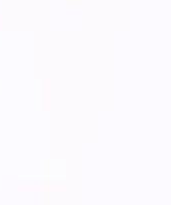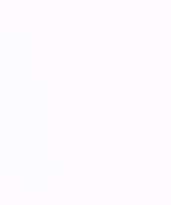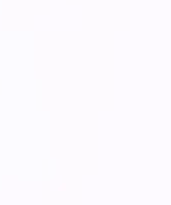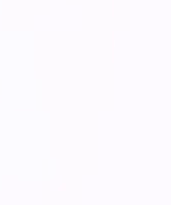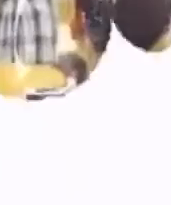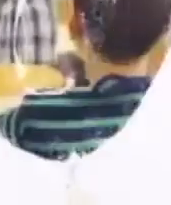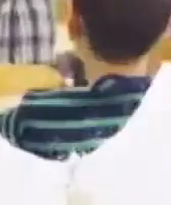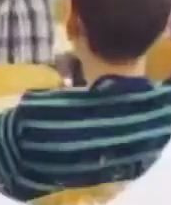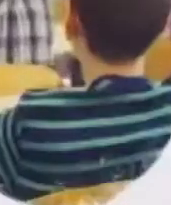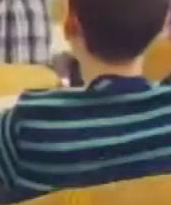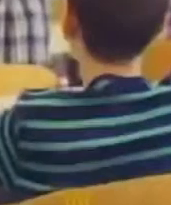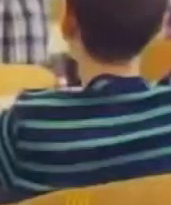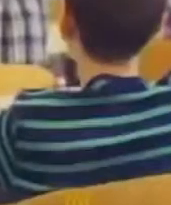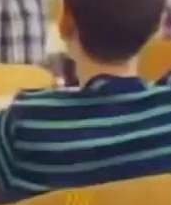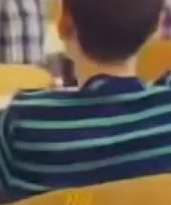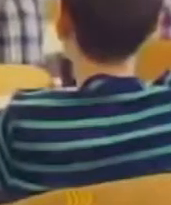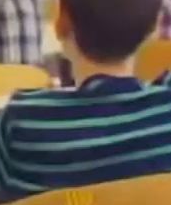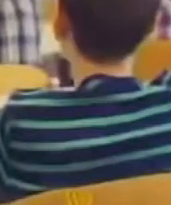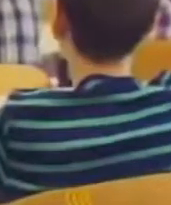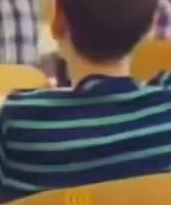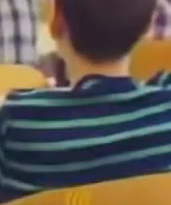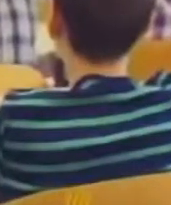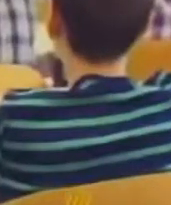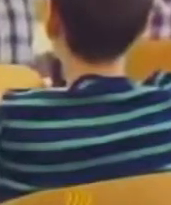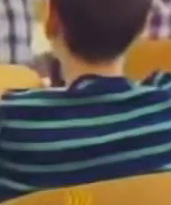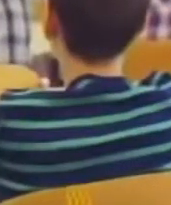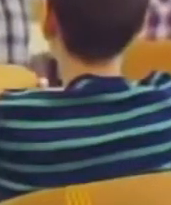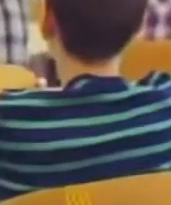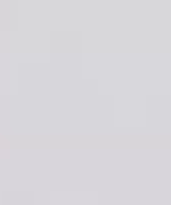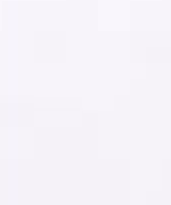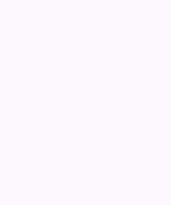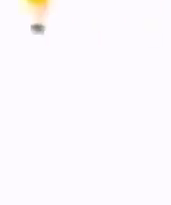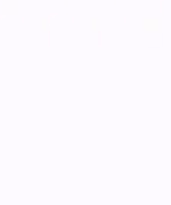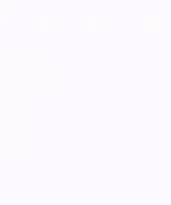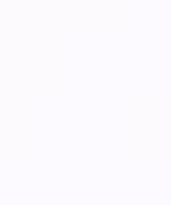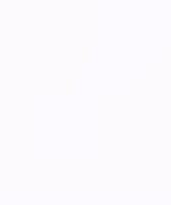A continuación, comunicación y lenguaje, sexto primaria.